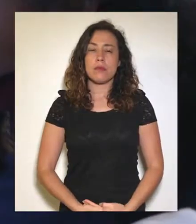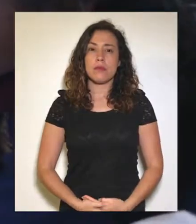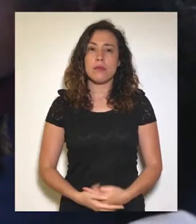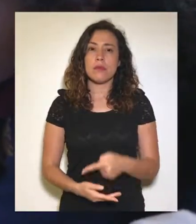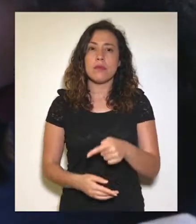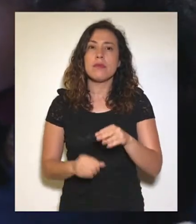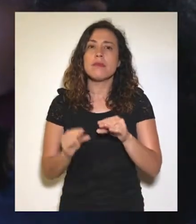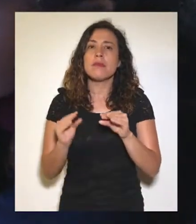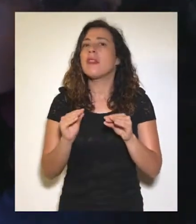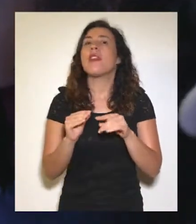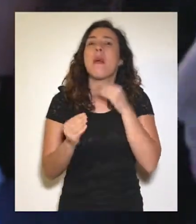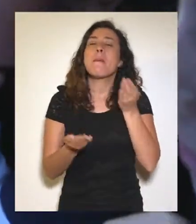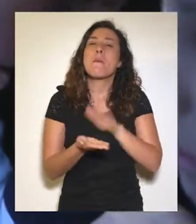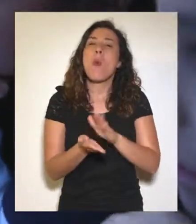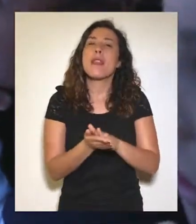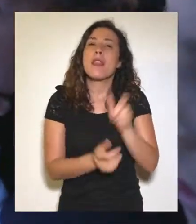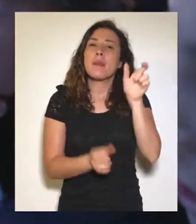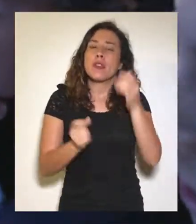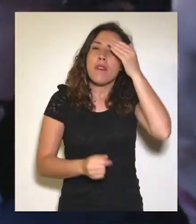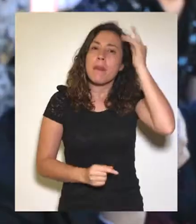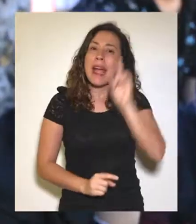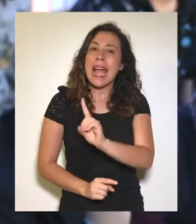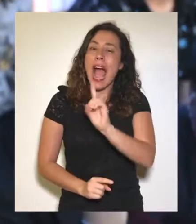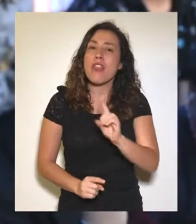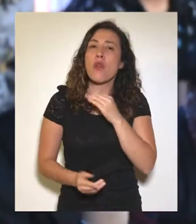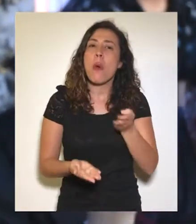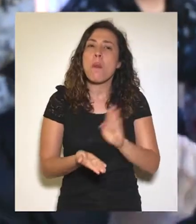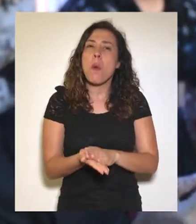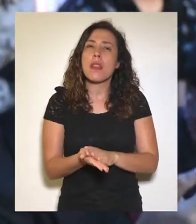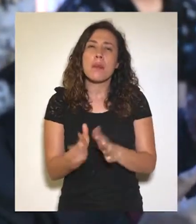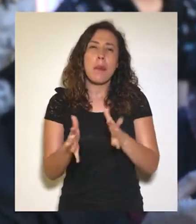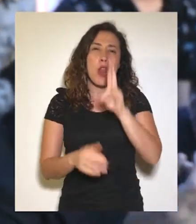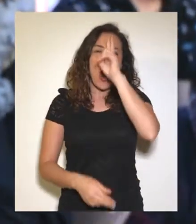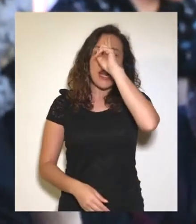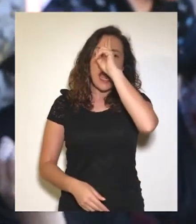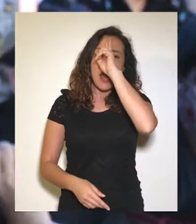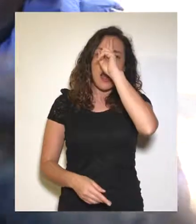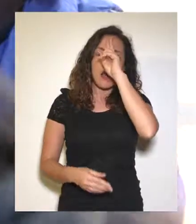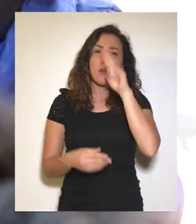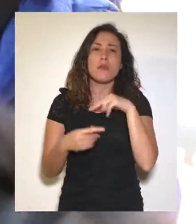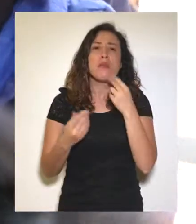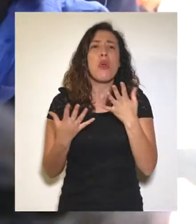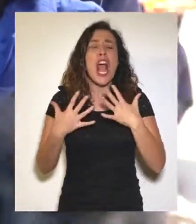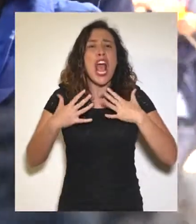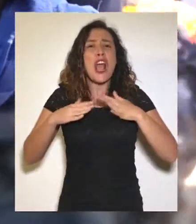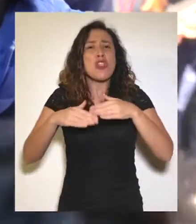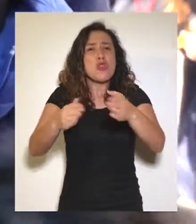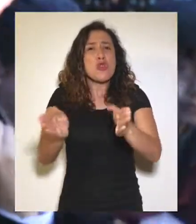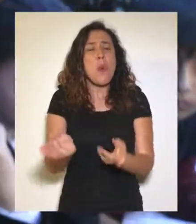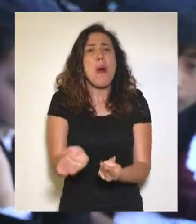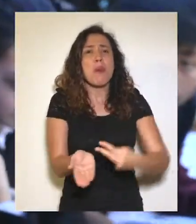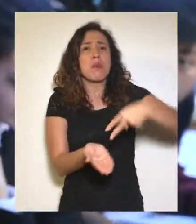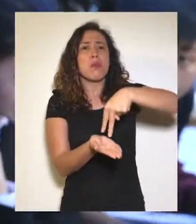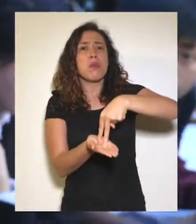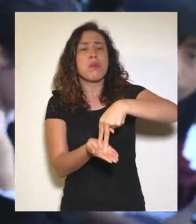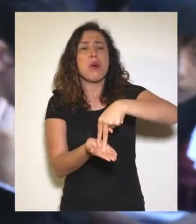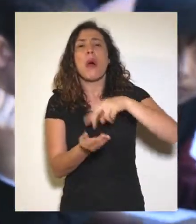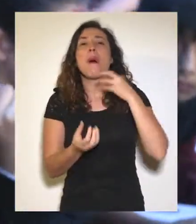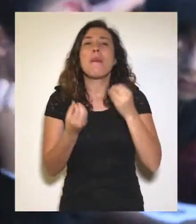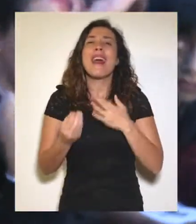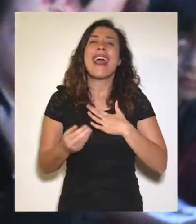Este stand se trata sobre la muerte de grandes personajes. Cada uno como que tiene como una muerte más o menos extraña. ¿Por qué se lamentaron de sus tumbas? Y en vez